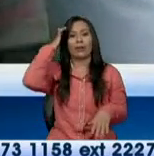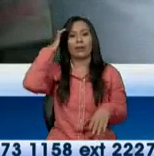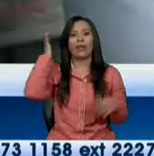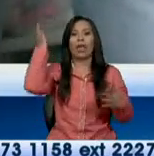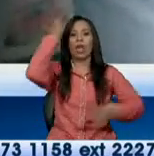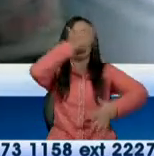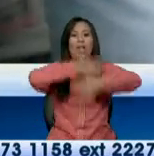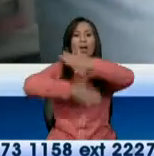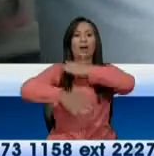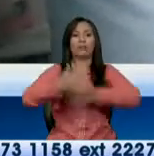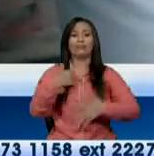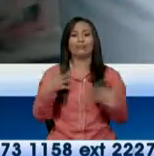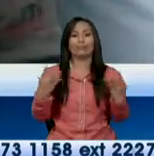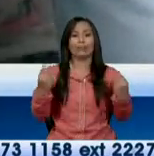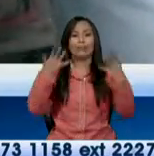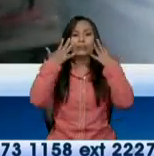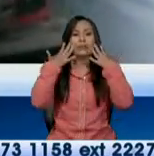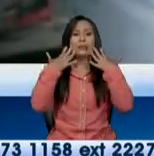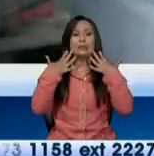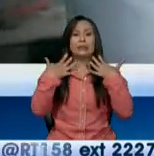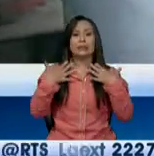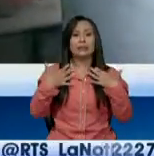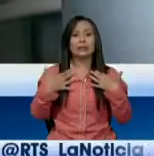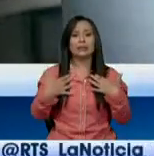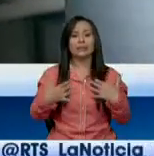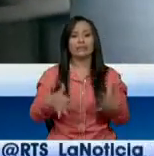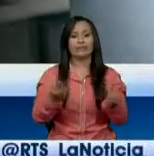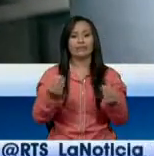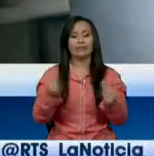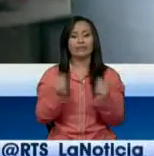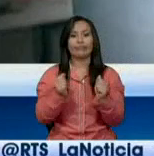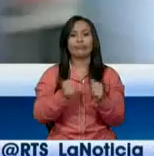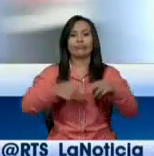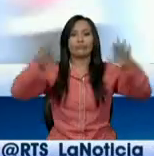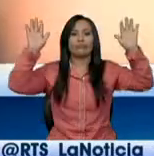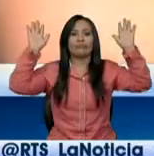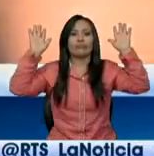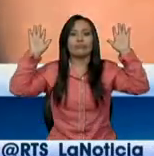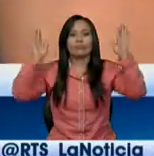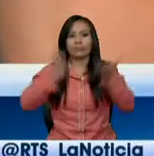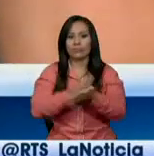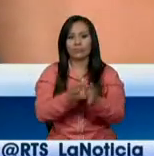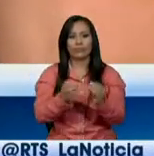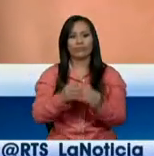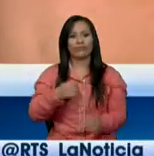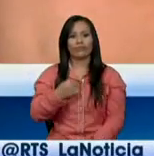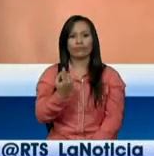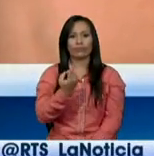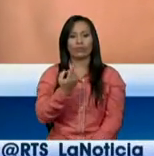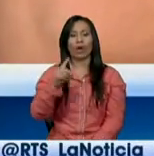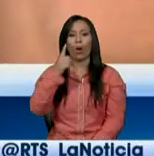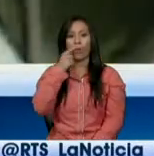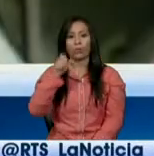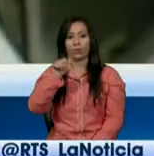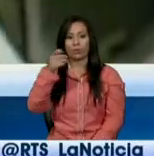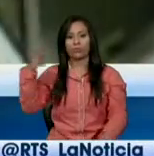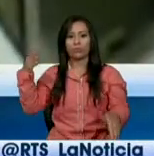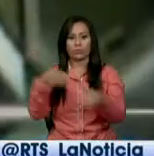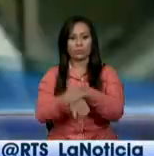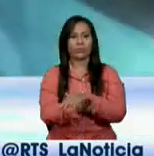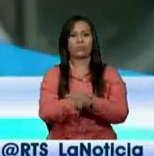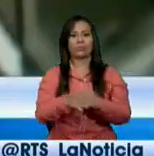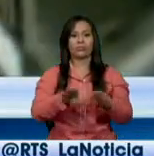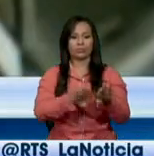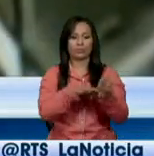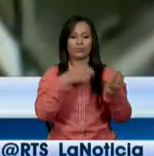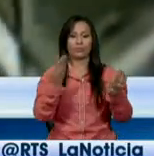conjugaron al mismo tiempo. No podíamos decir nada, que alzamos las manos. Lo único, en ese momento ingresó el otro chico a la puerta